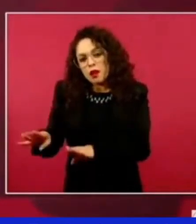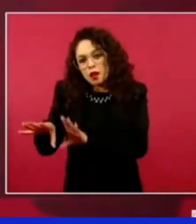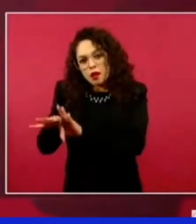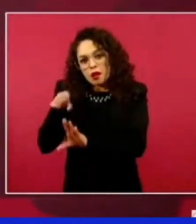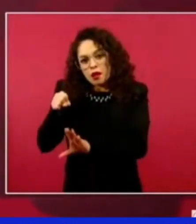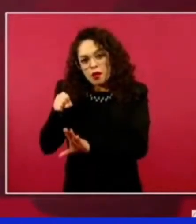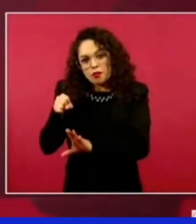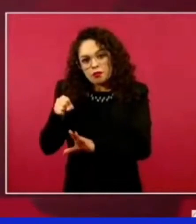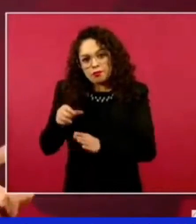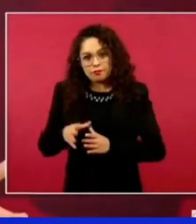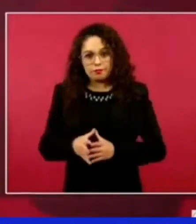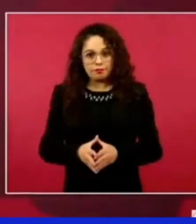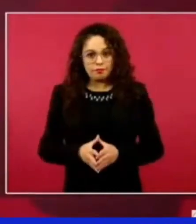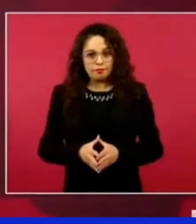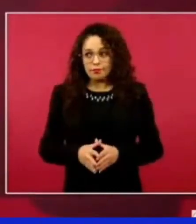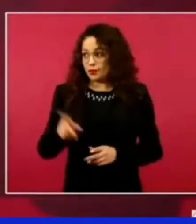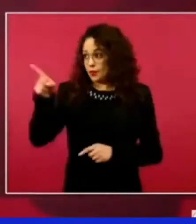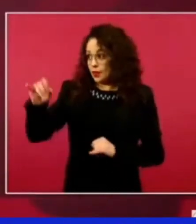pero